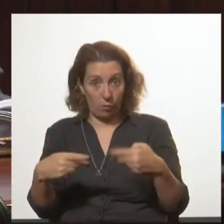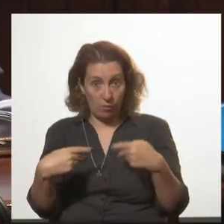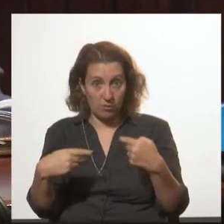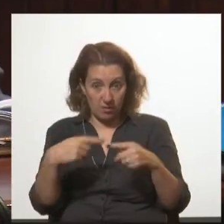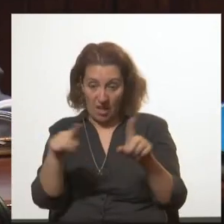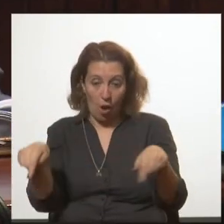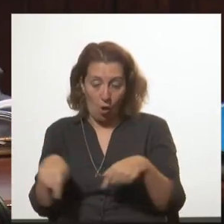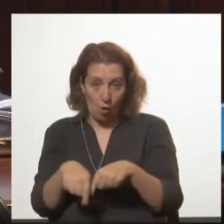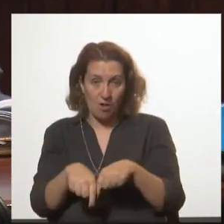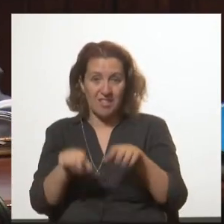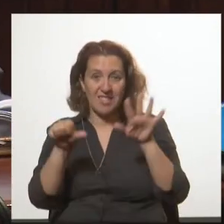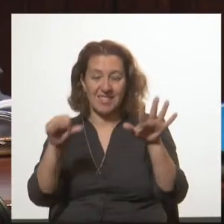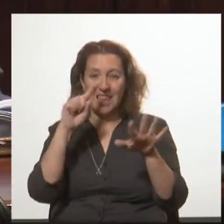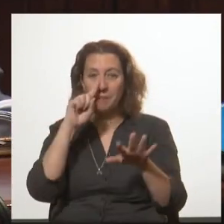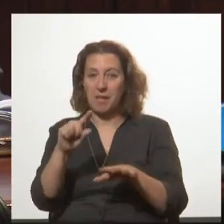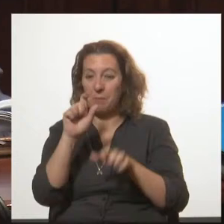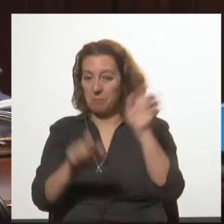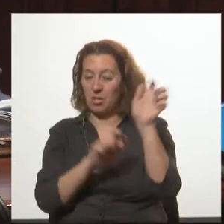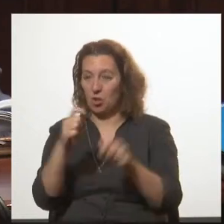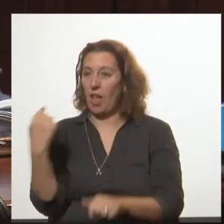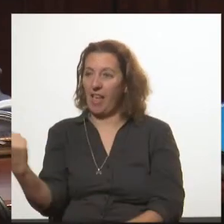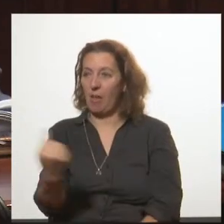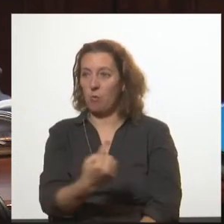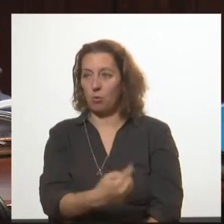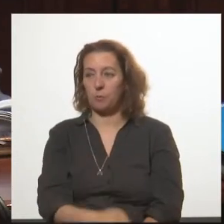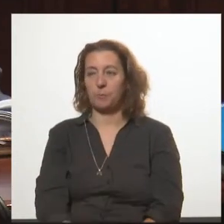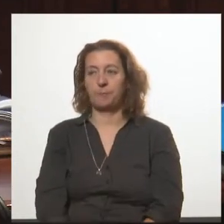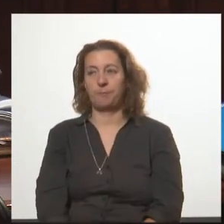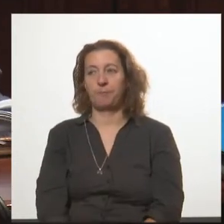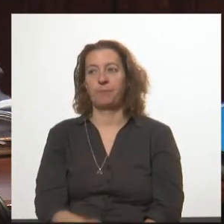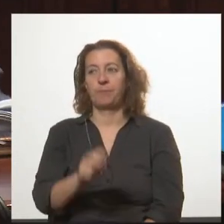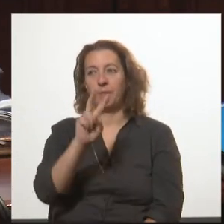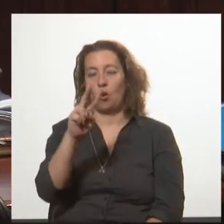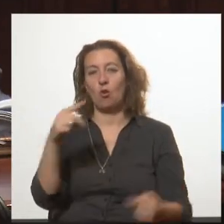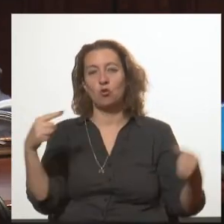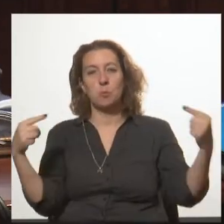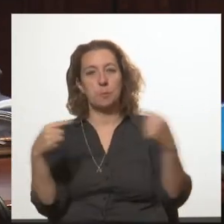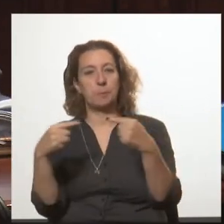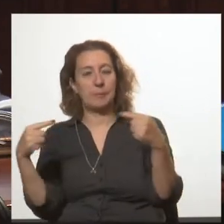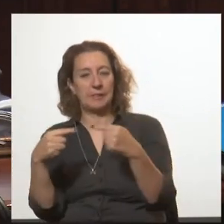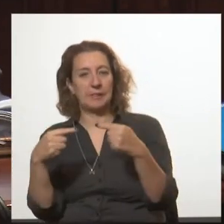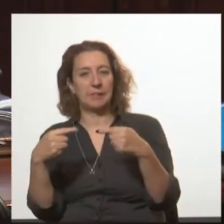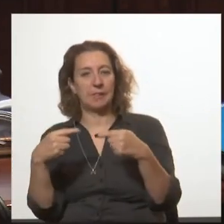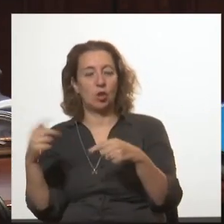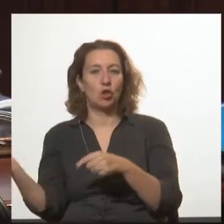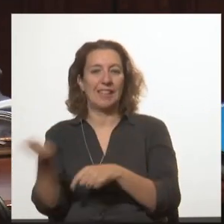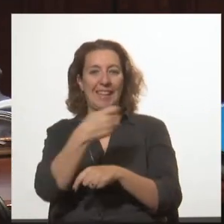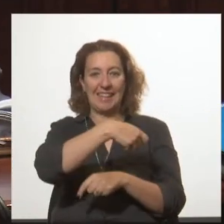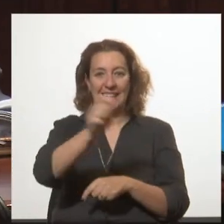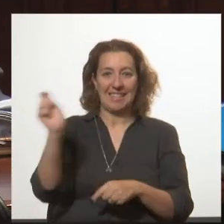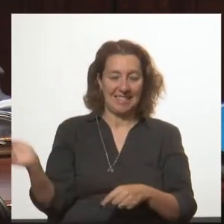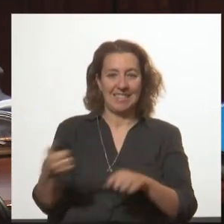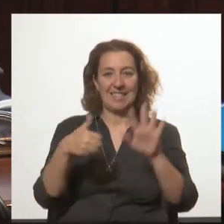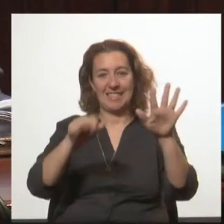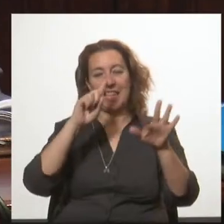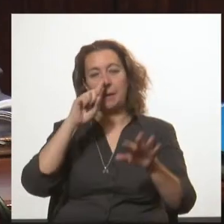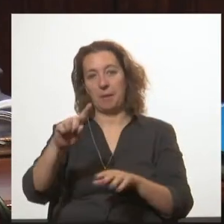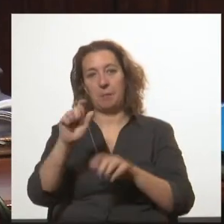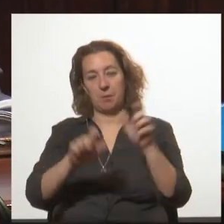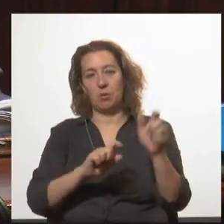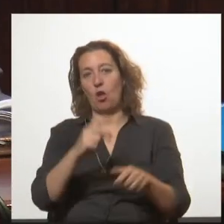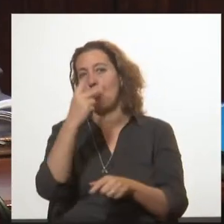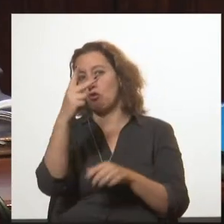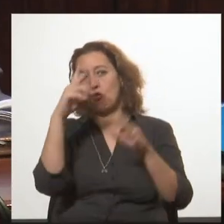de 6000 personas cada uno dos partidos de tenis de seis mil personas dos noches de boxeo